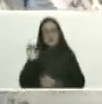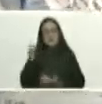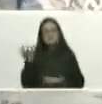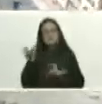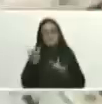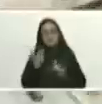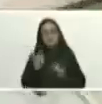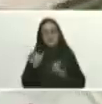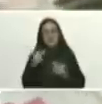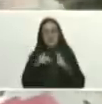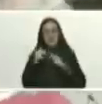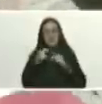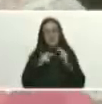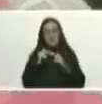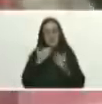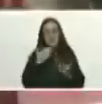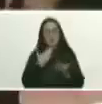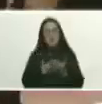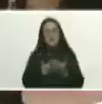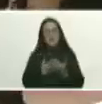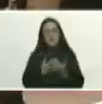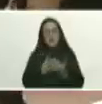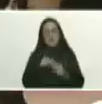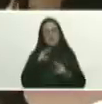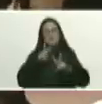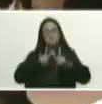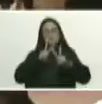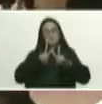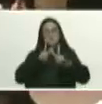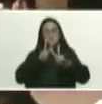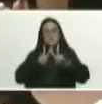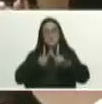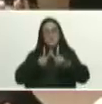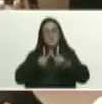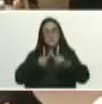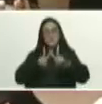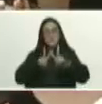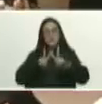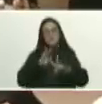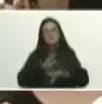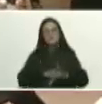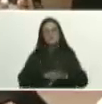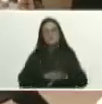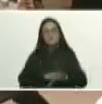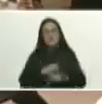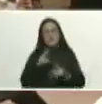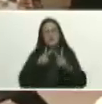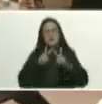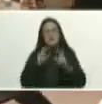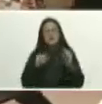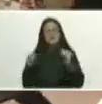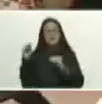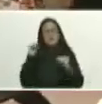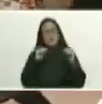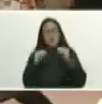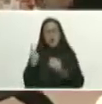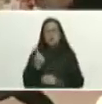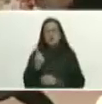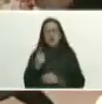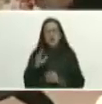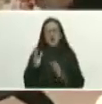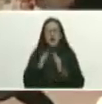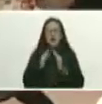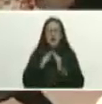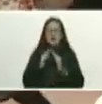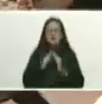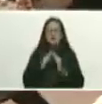aquí se ha construido, ministra, gracias a la Gran Misión Vivienda Venezuela, porque se ha construido no solo la casa, como dice la